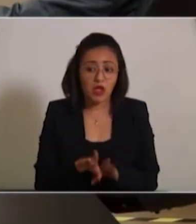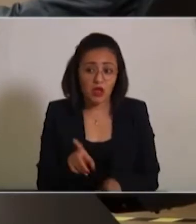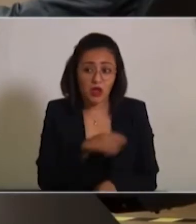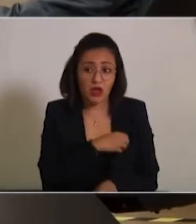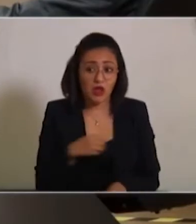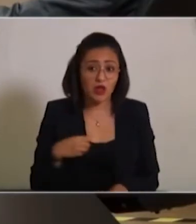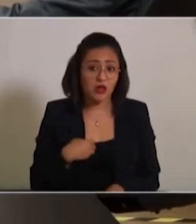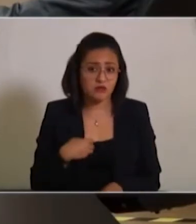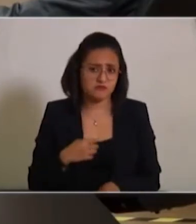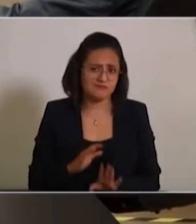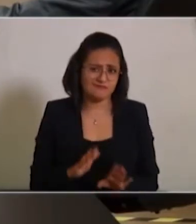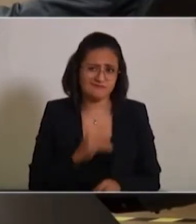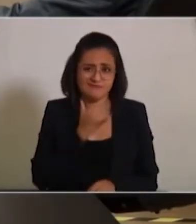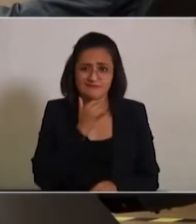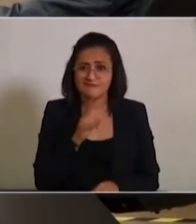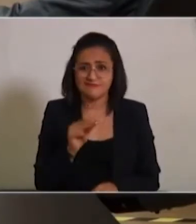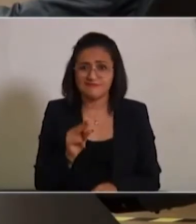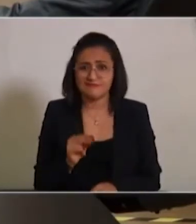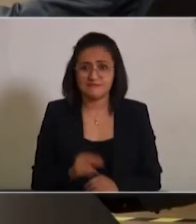No están obligados,